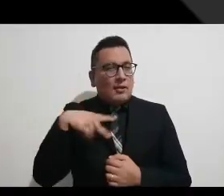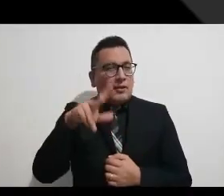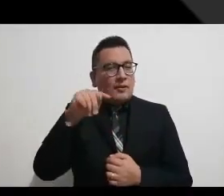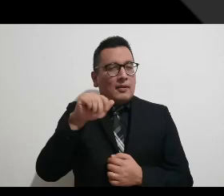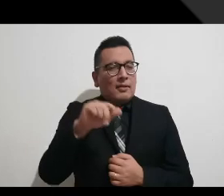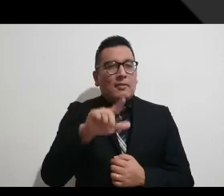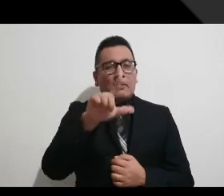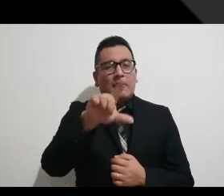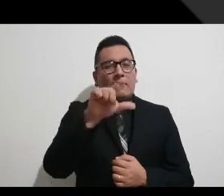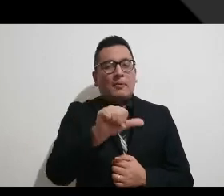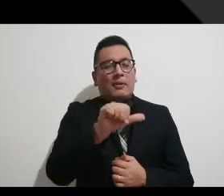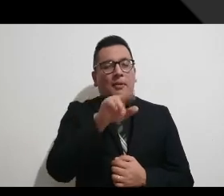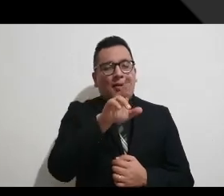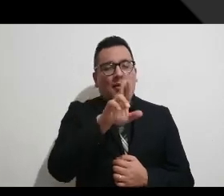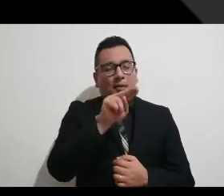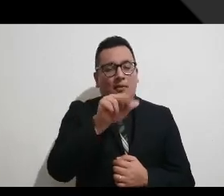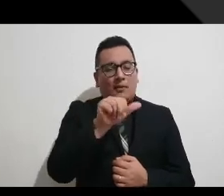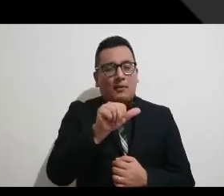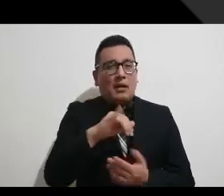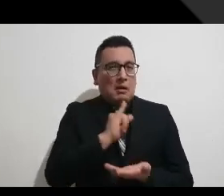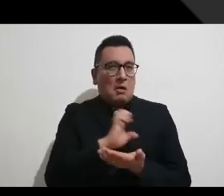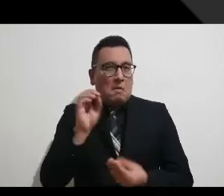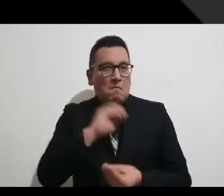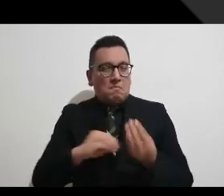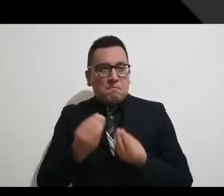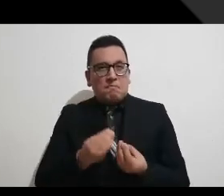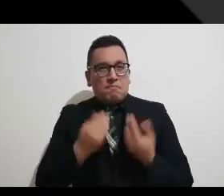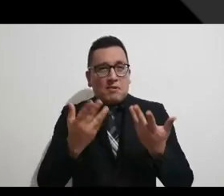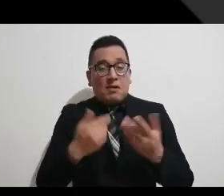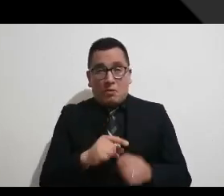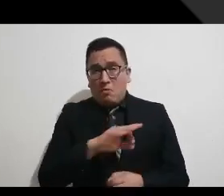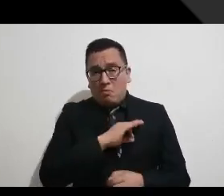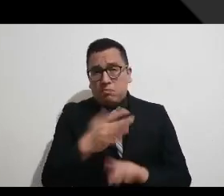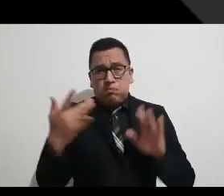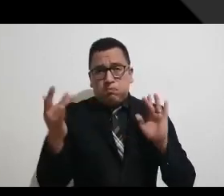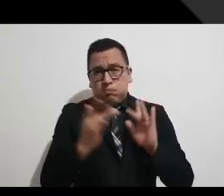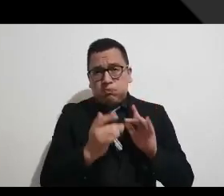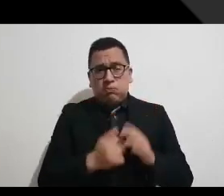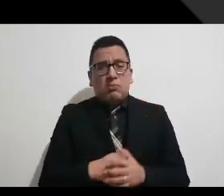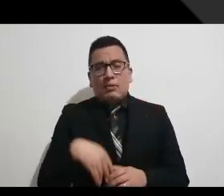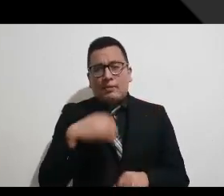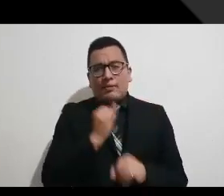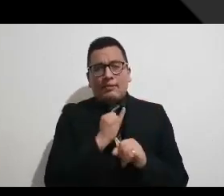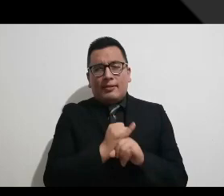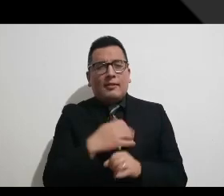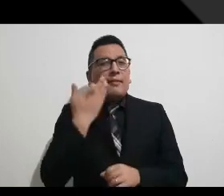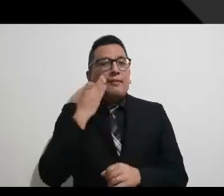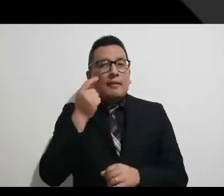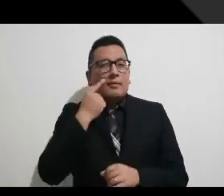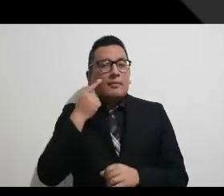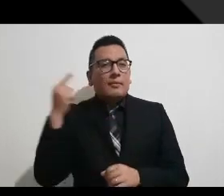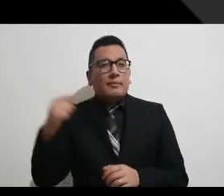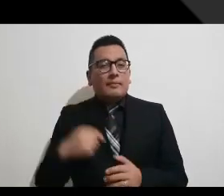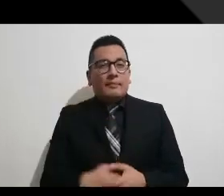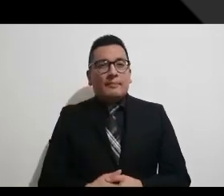La Urna, esta producción del Instituto Electoral de Coahuila. Nos puede seguir también en redes sociales, en Facebook